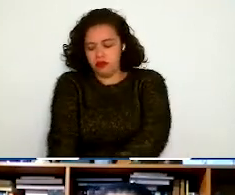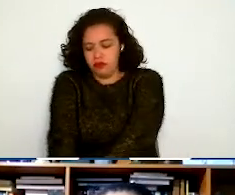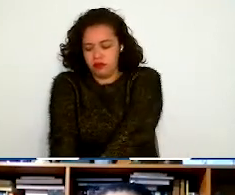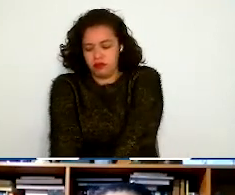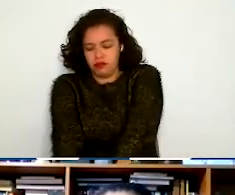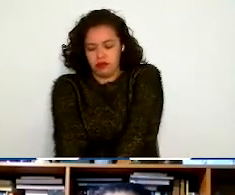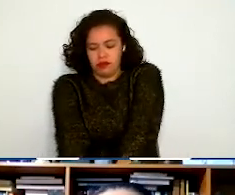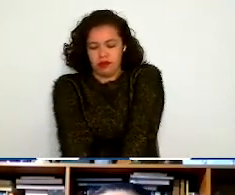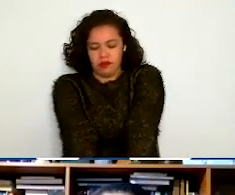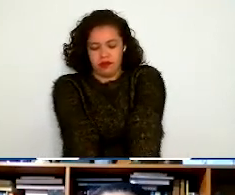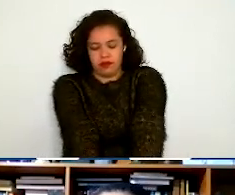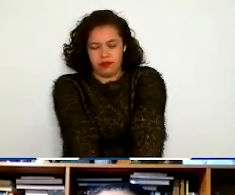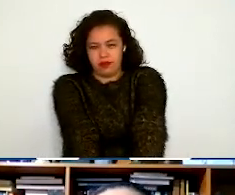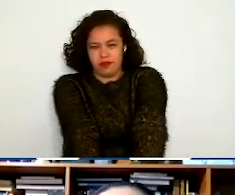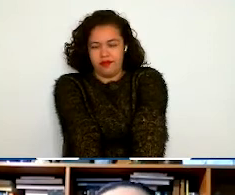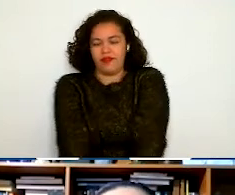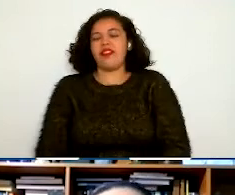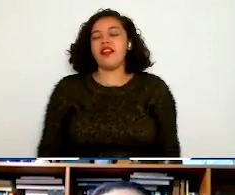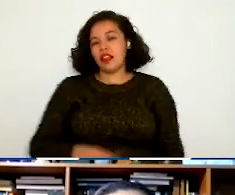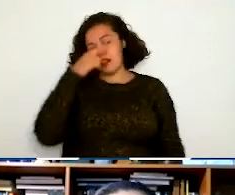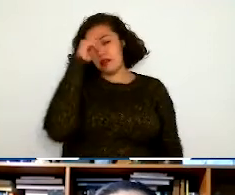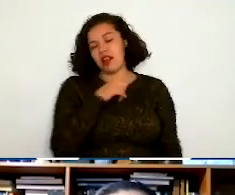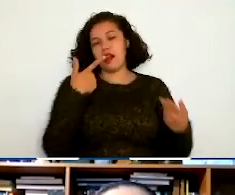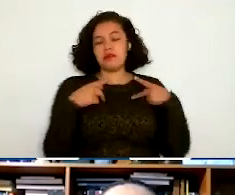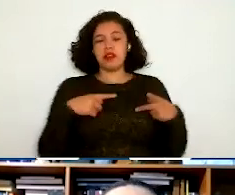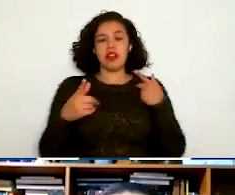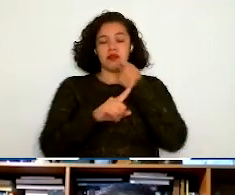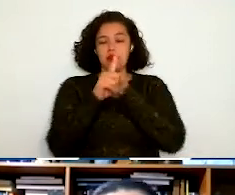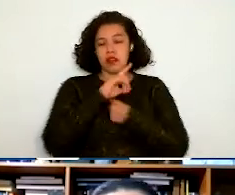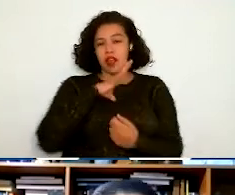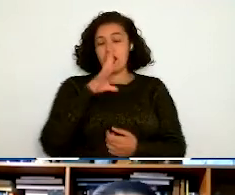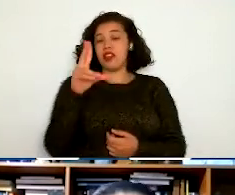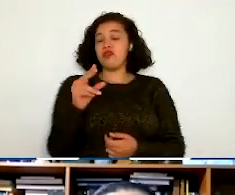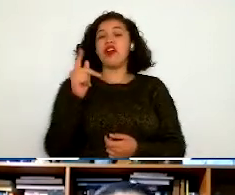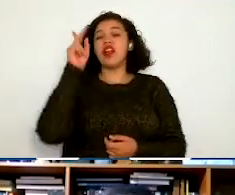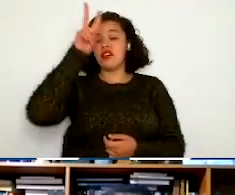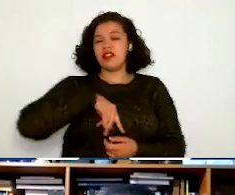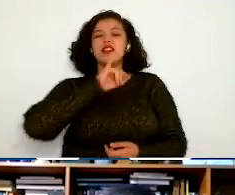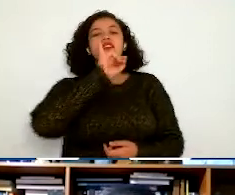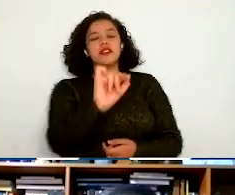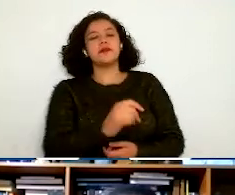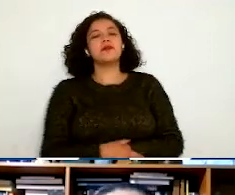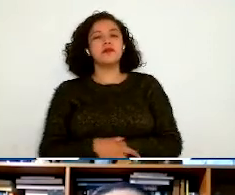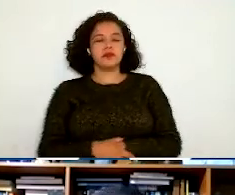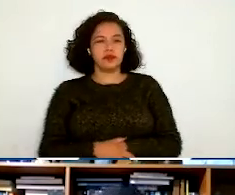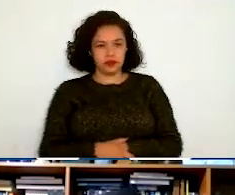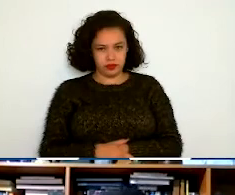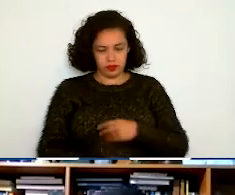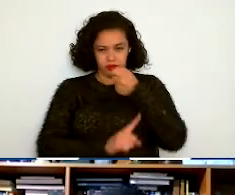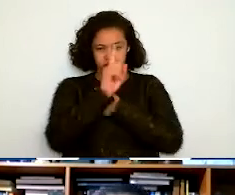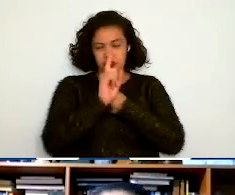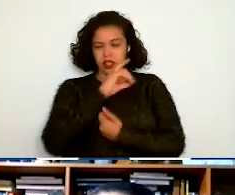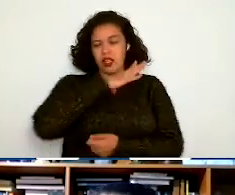¿no? Mi actuar no va a afectar en nada a la persona, y por supuesto que sí. La afecta hasta el